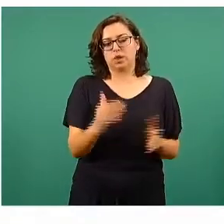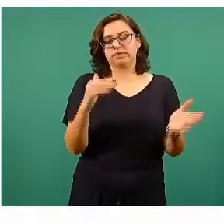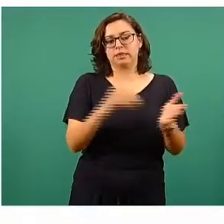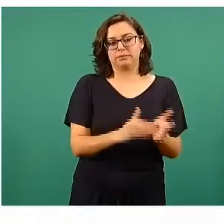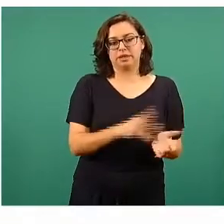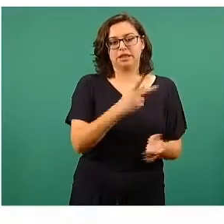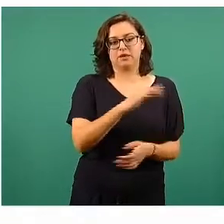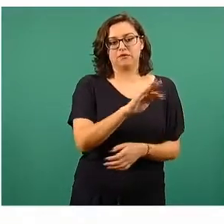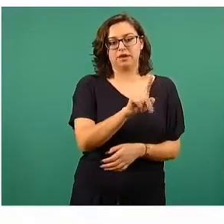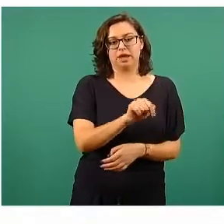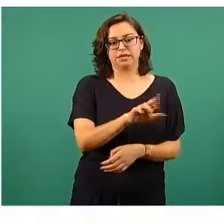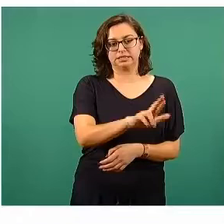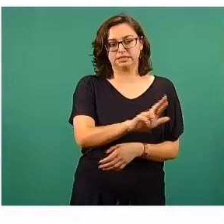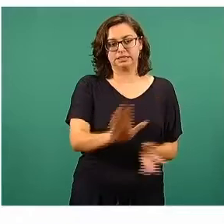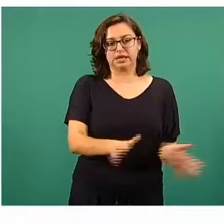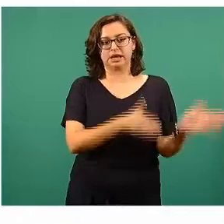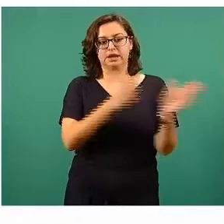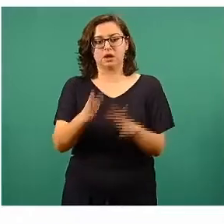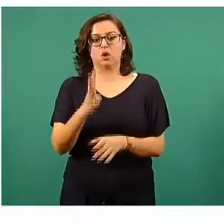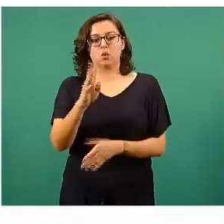de Pfizer-BioNTech,